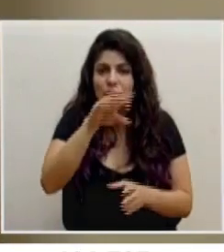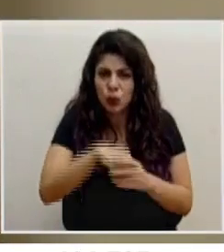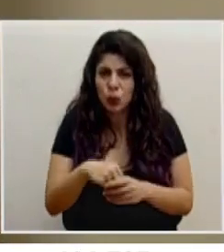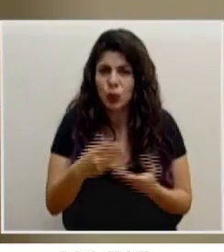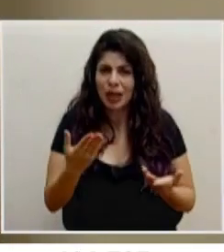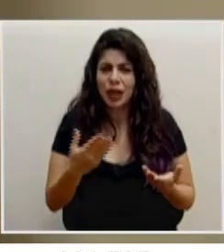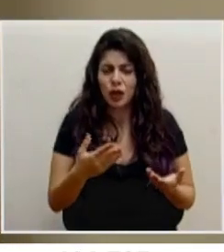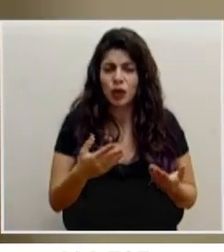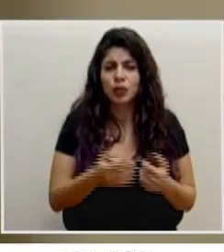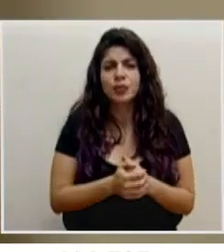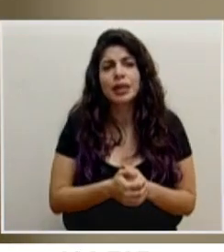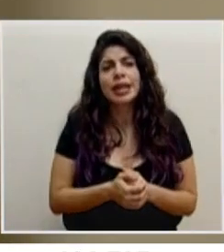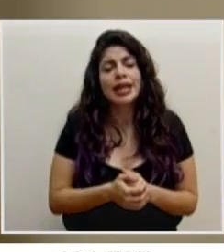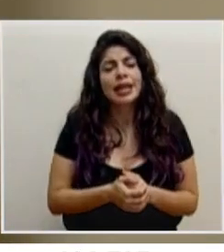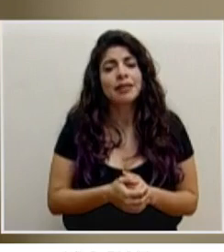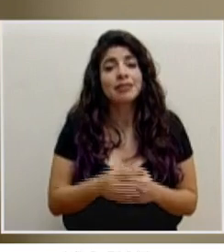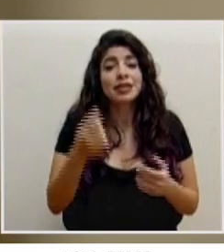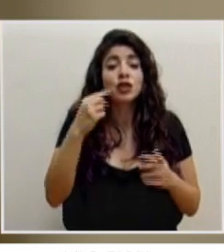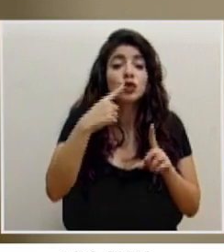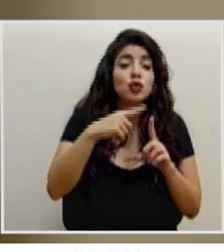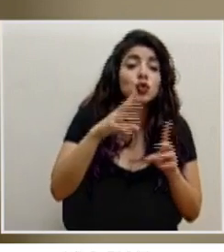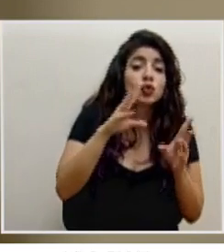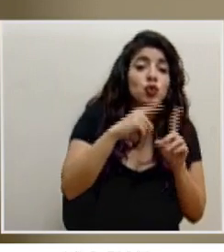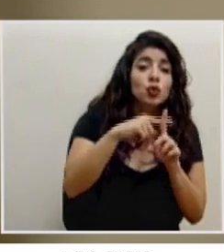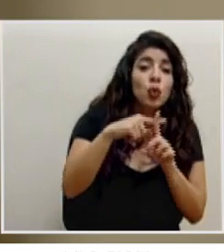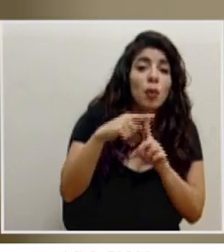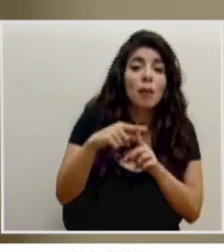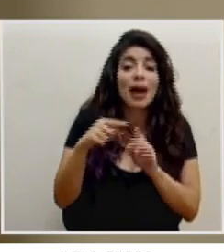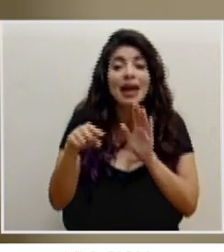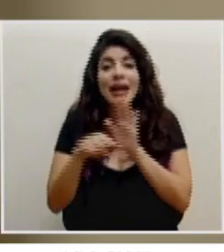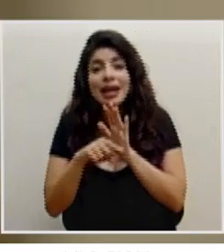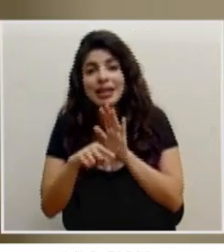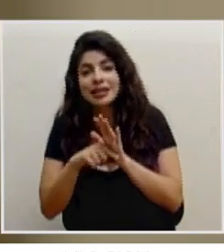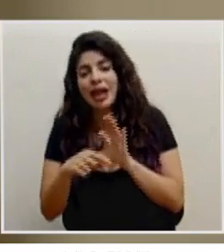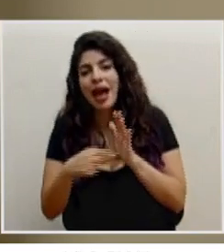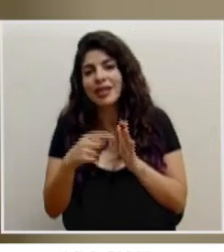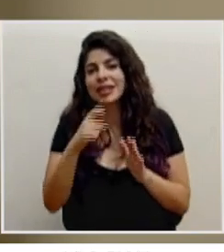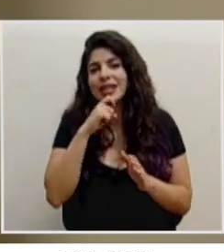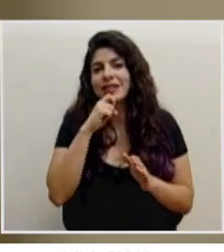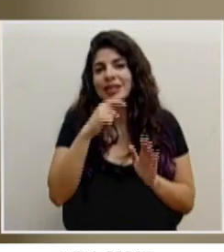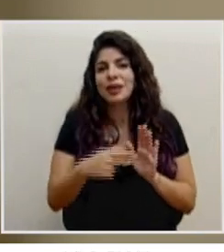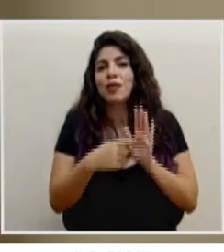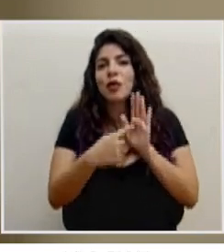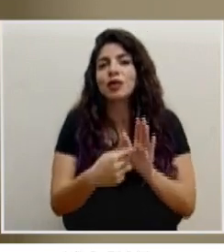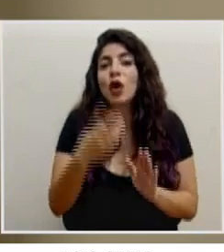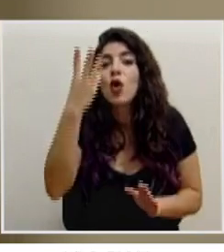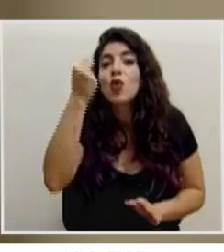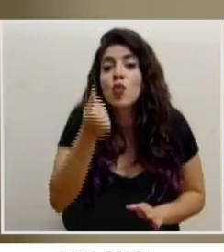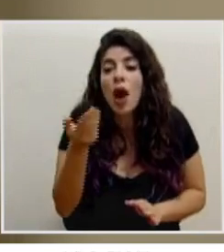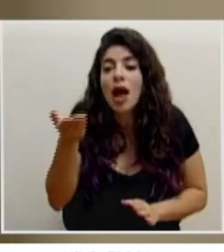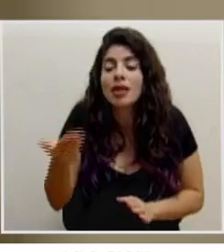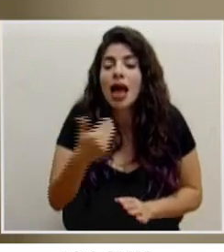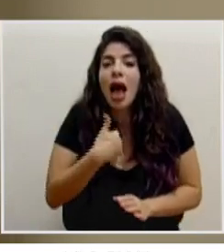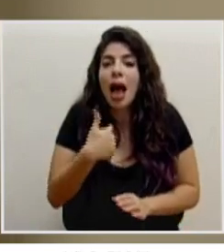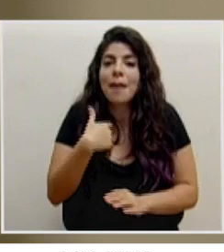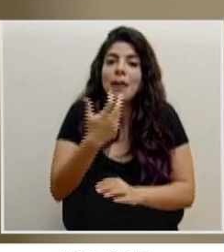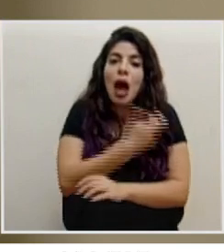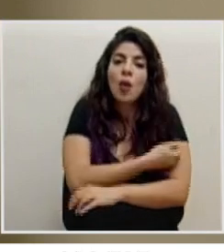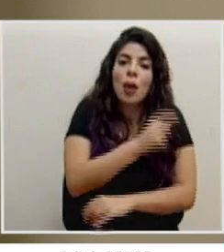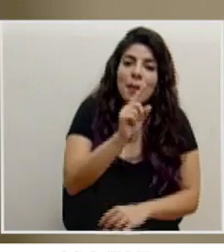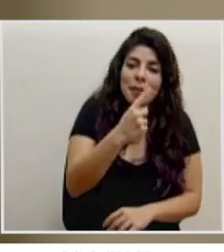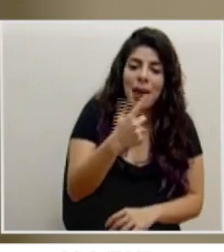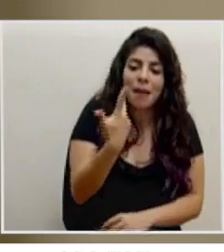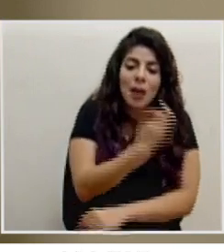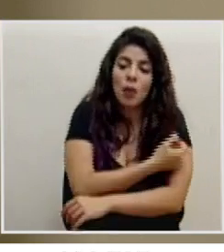veces sumar y restar, ¿verdad?, cuesta un poco en el tema de visibilizar cuántas dosis están aplicando primeras y segundas, pero los